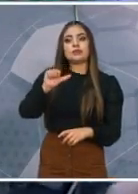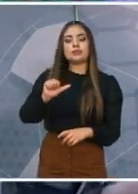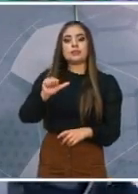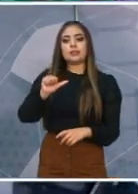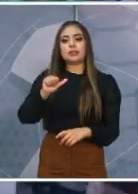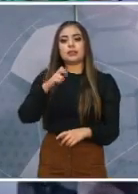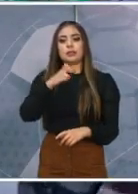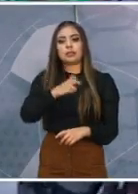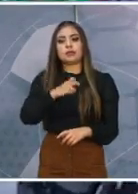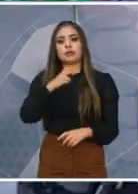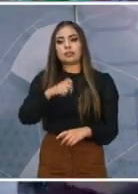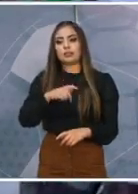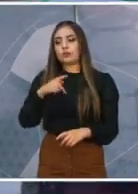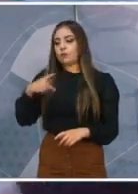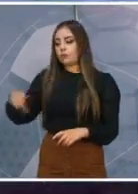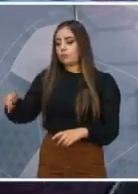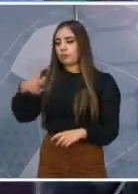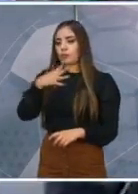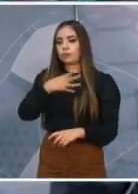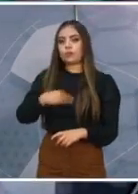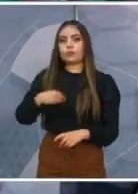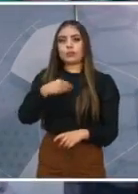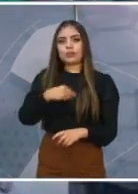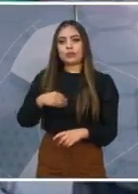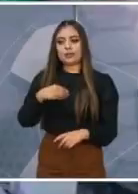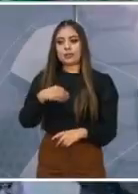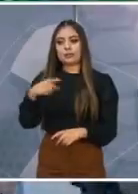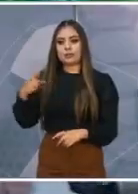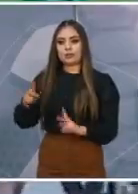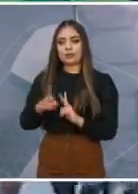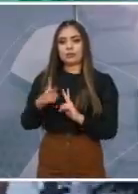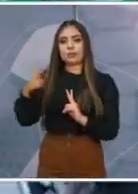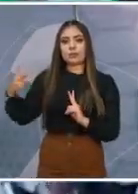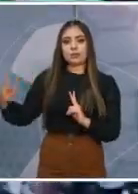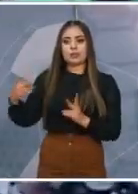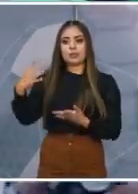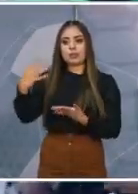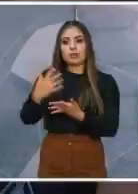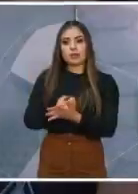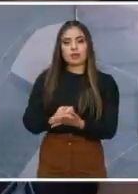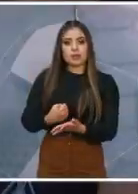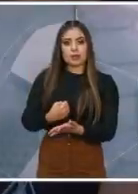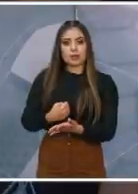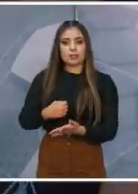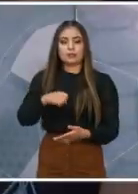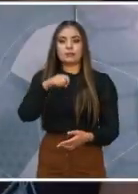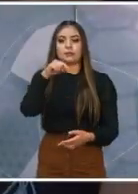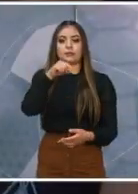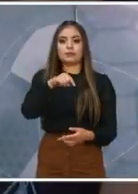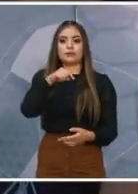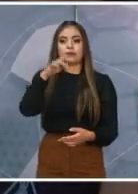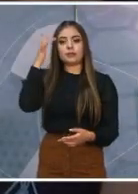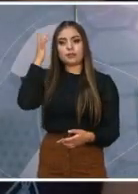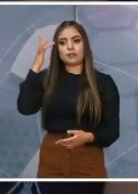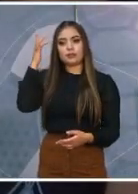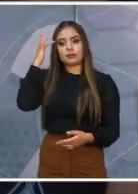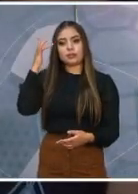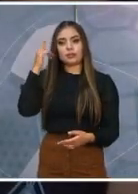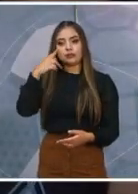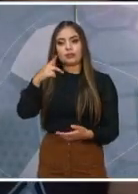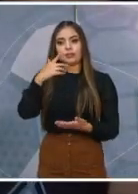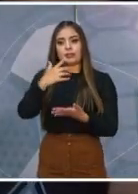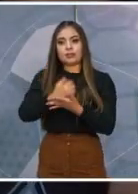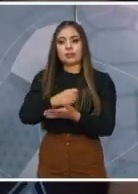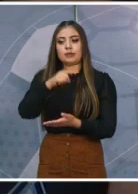su vecina Celia Martínez para ganar un concurso para los abonados del Club Santos Laguna, donde Hanna consiguió el triunfo de un auto